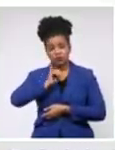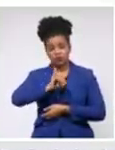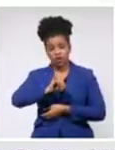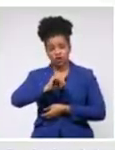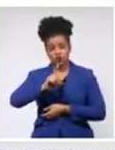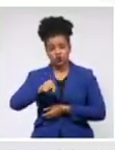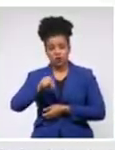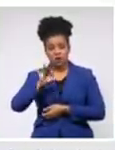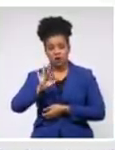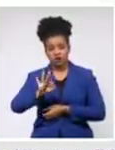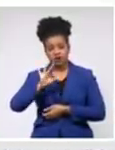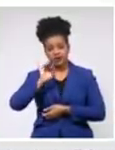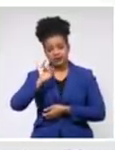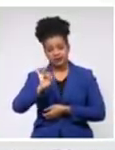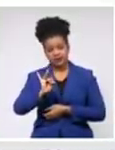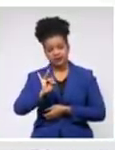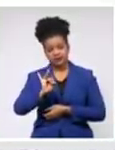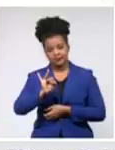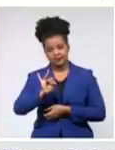6,87.